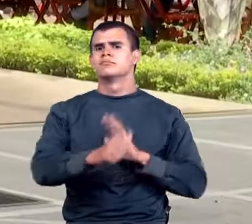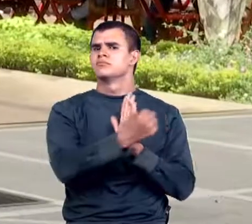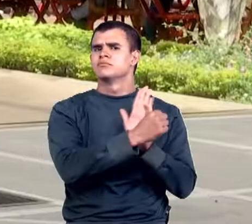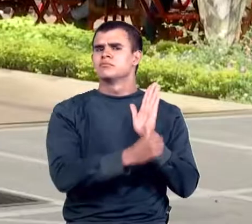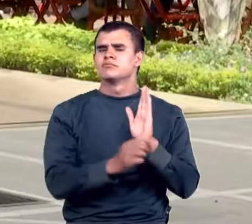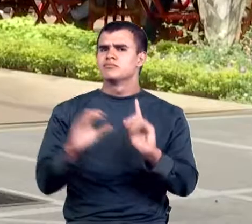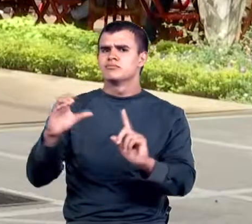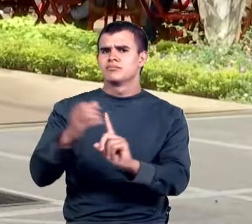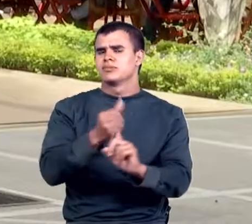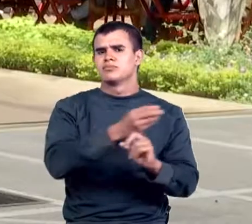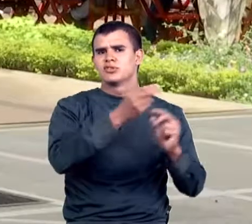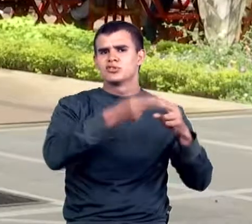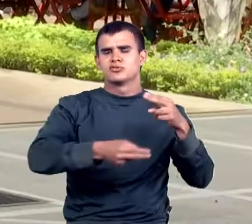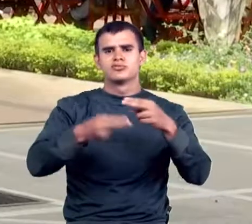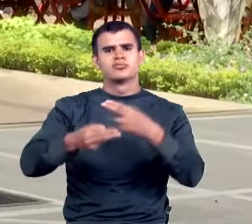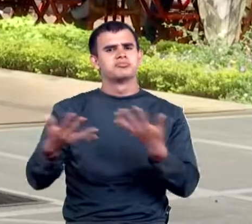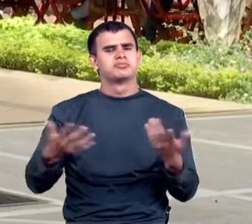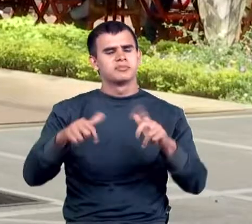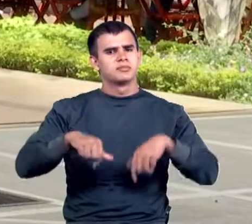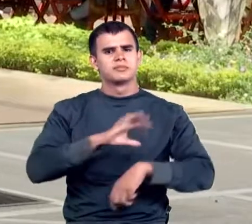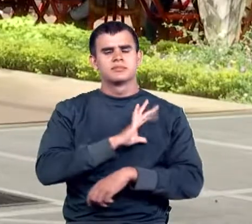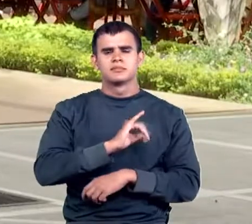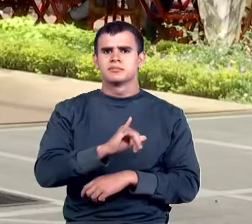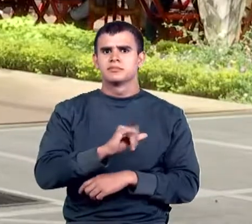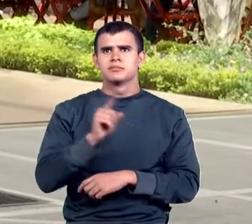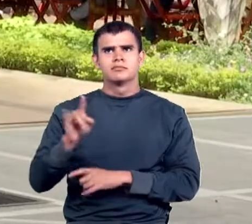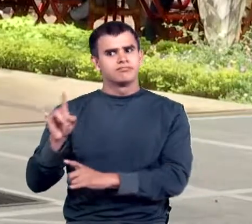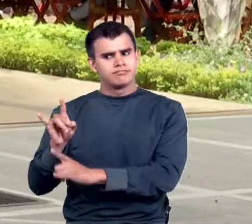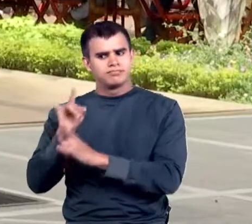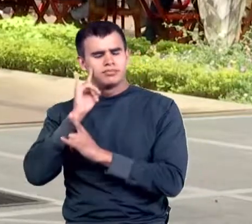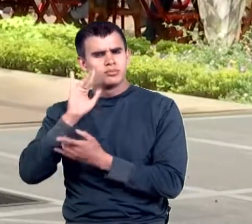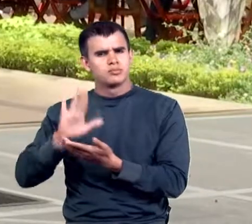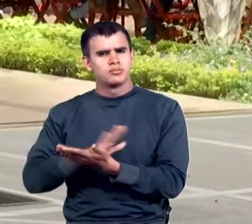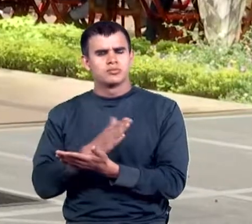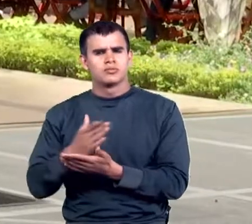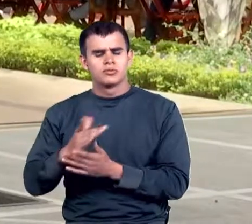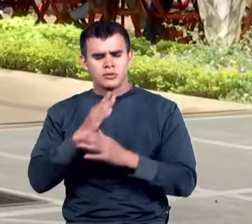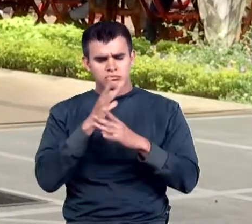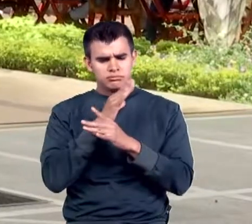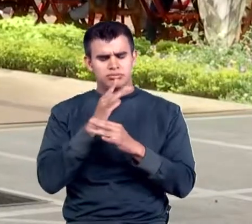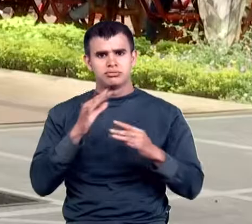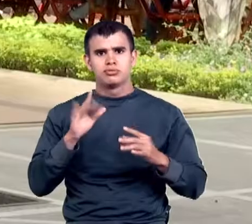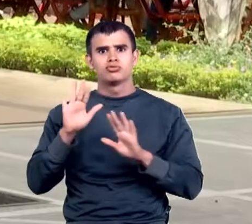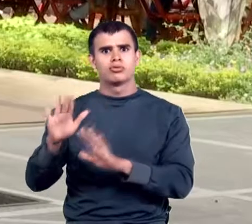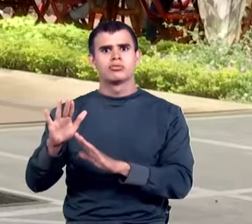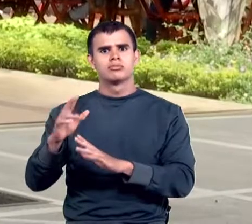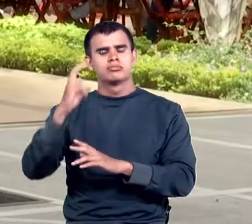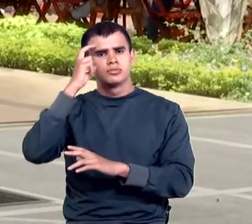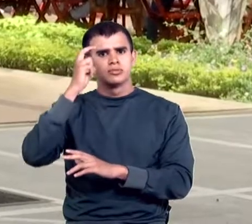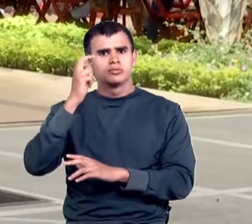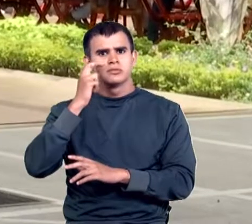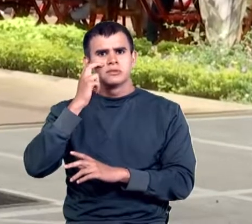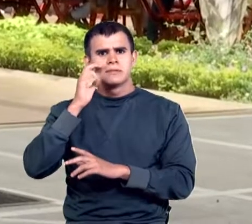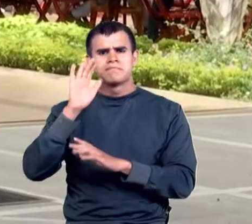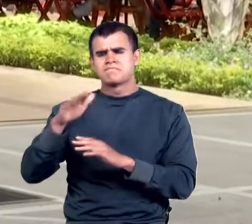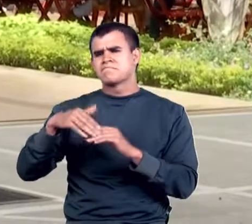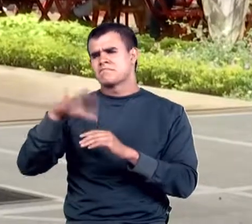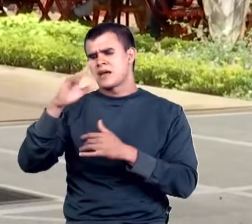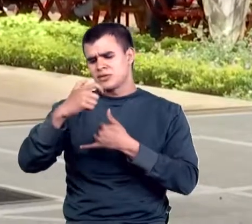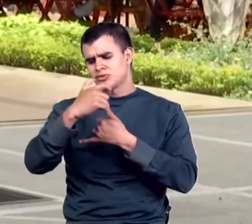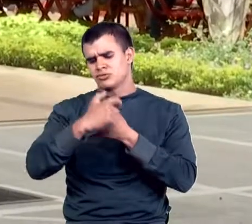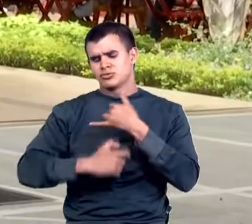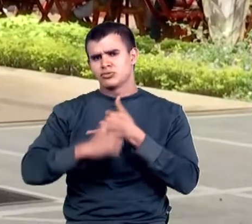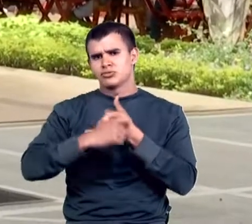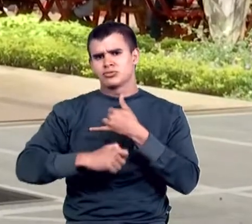Bienvenidos a Calihoy Crónicas, el programa que descubre las historias de nuestra región. Los sonidos envolventes de la chirimía chocoana hacen parte de la cultura del norte